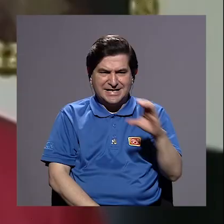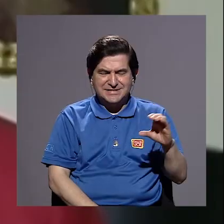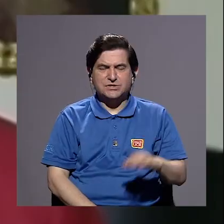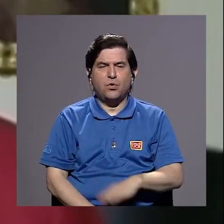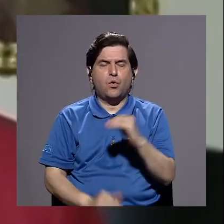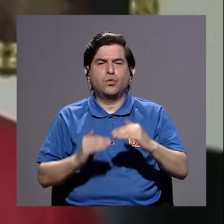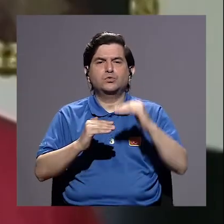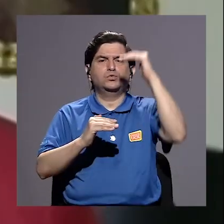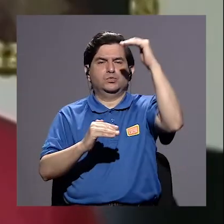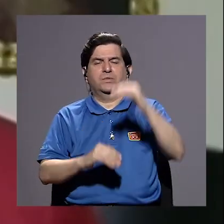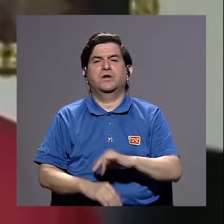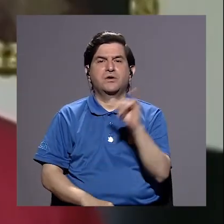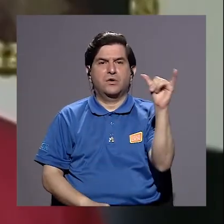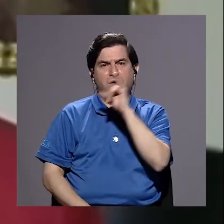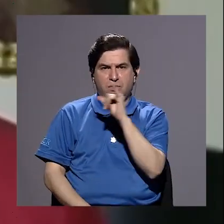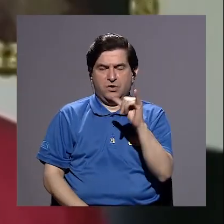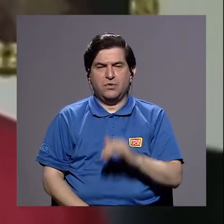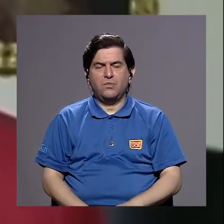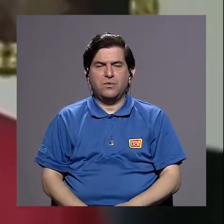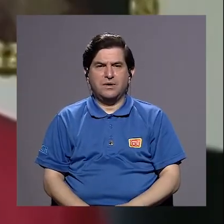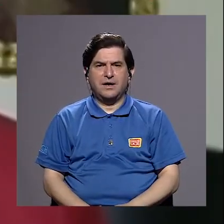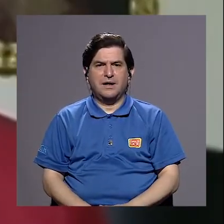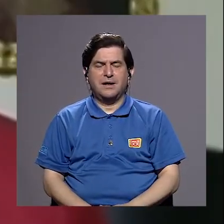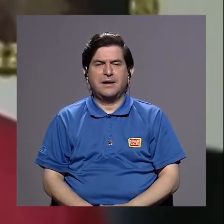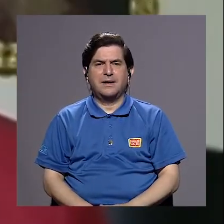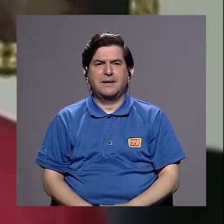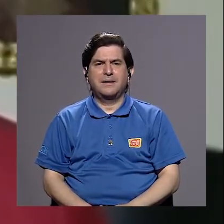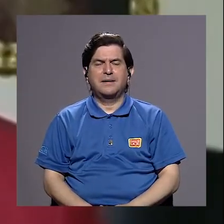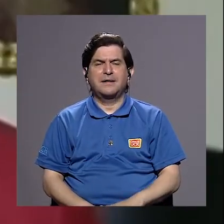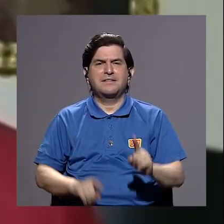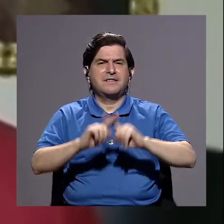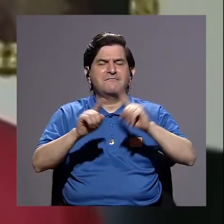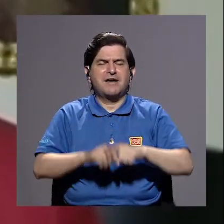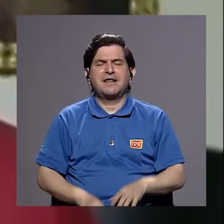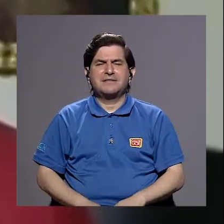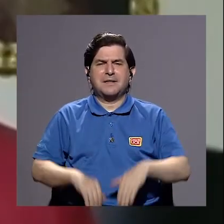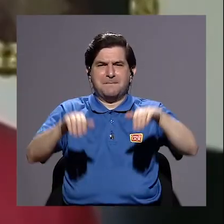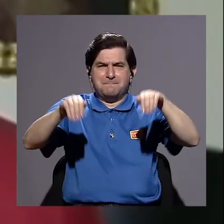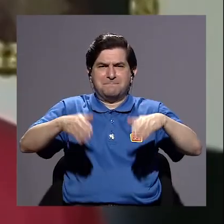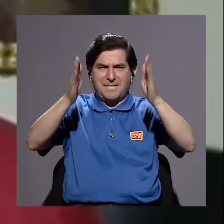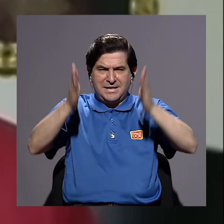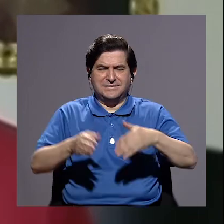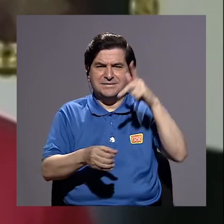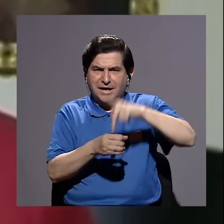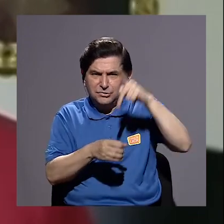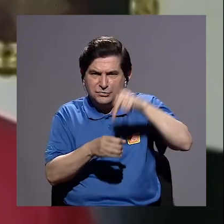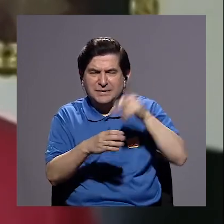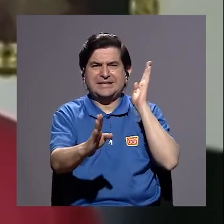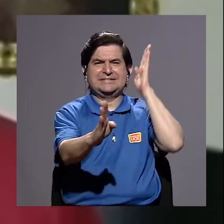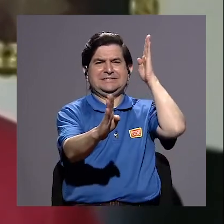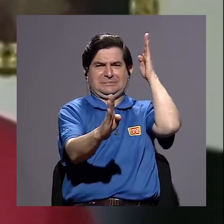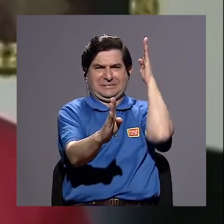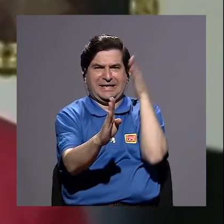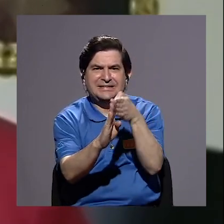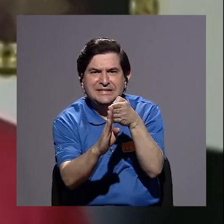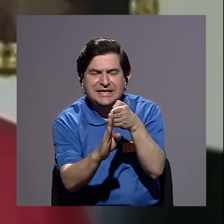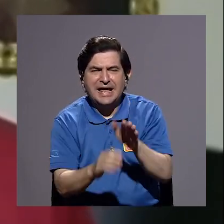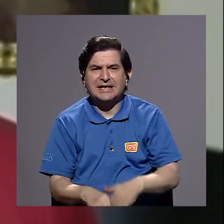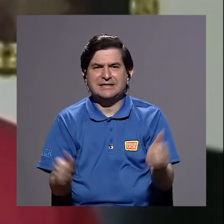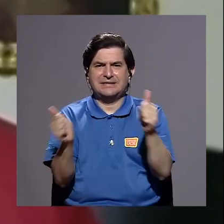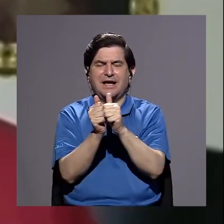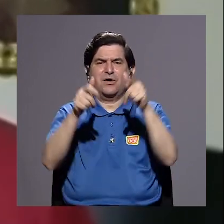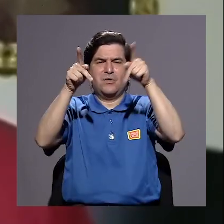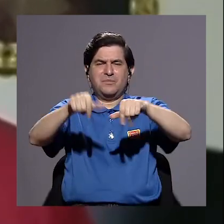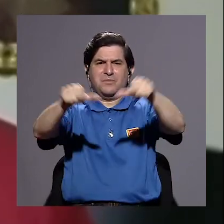los jueces superiores y como los mismos magistrados deben de involucrarse directamente con